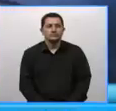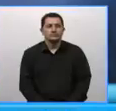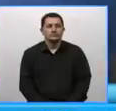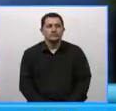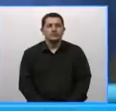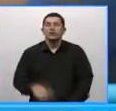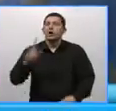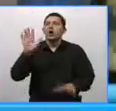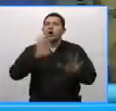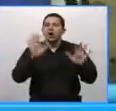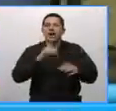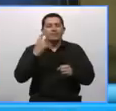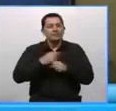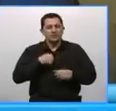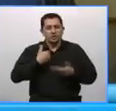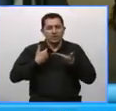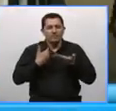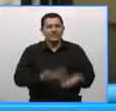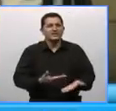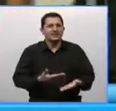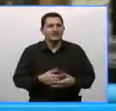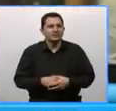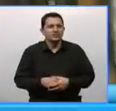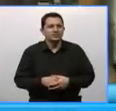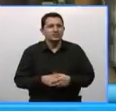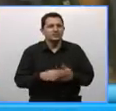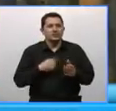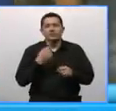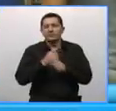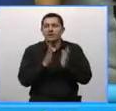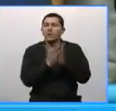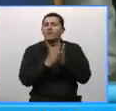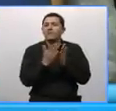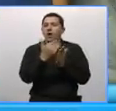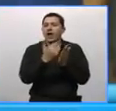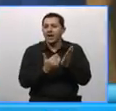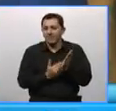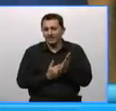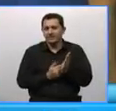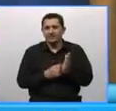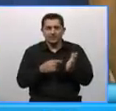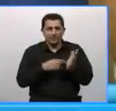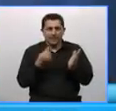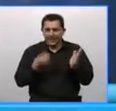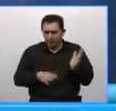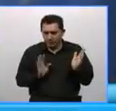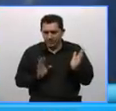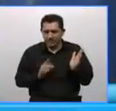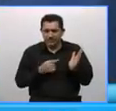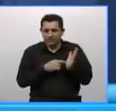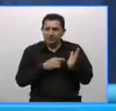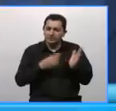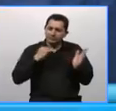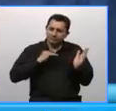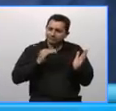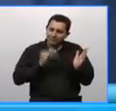Bueno, primero que nada, Sebastián, me presento. Sí, te quiero dar el programa de mano por las dudas, para que lo tengas. Bueno, para que lo tengas y no me pierdas. Claro. Porque me frustra bastante